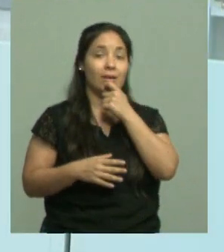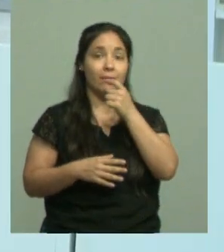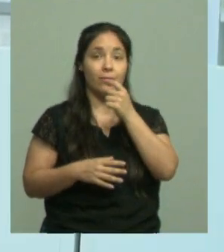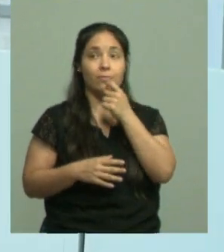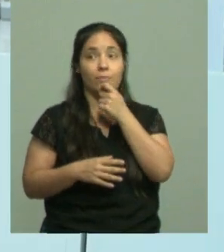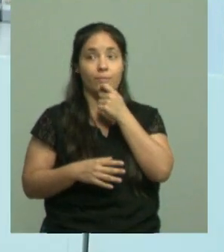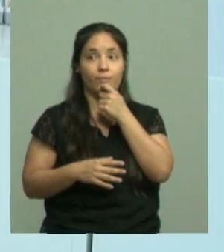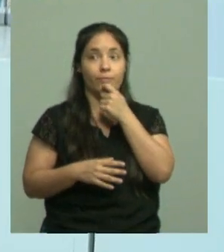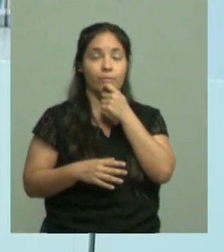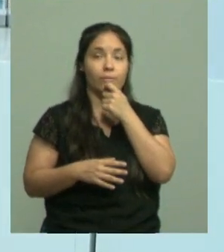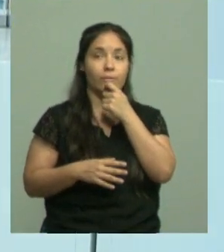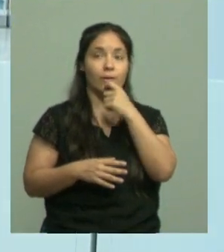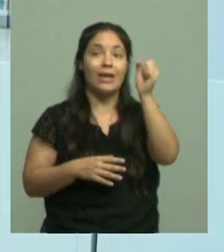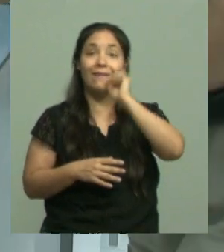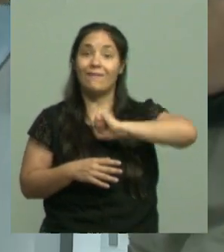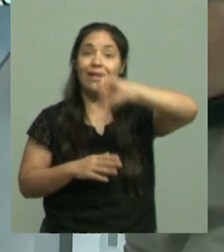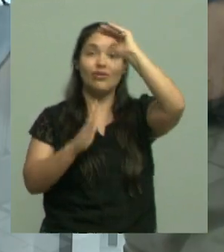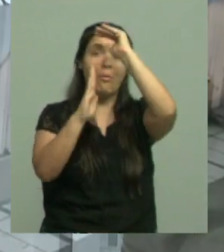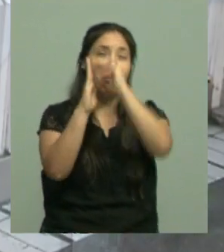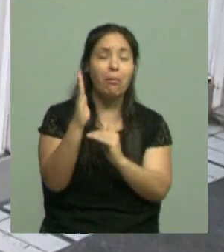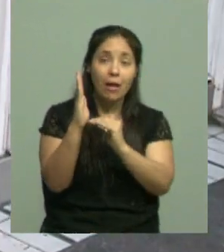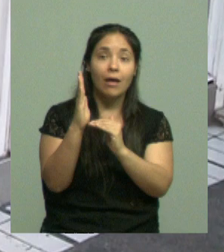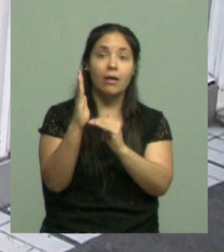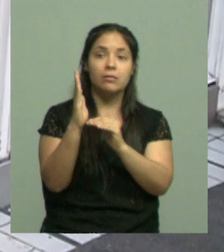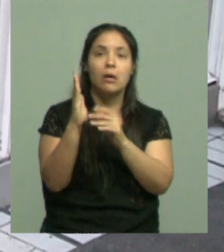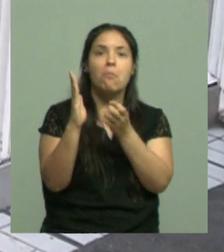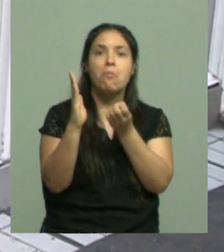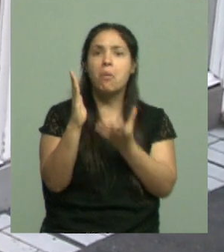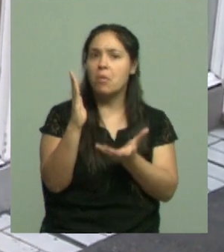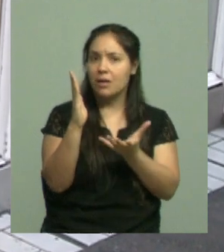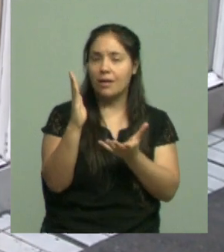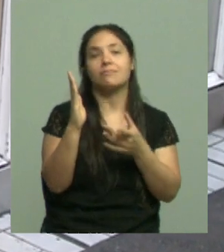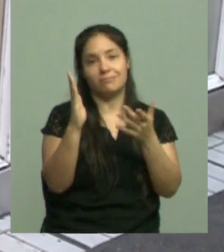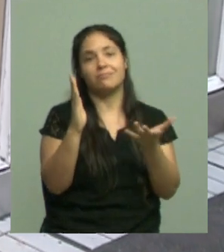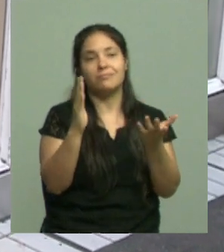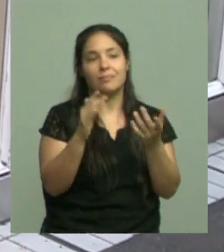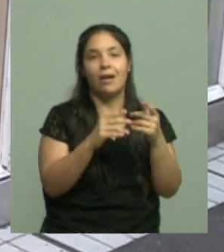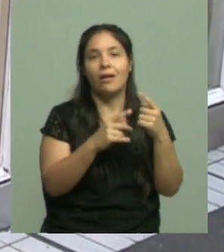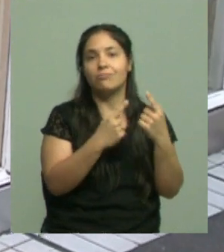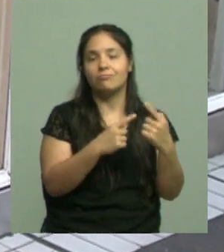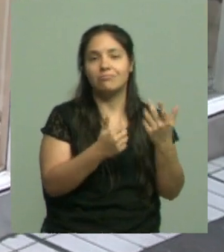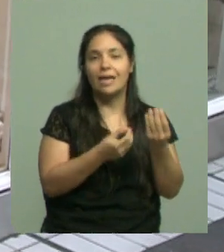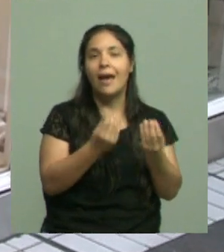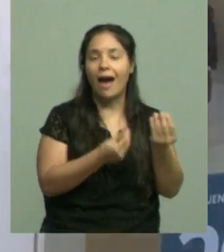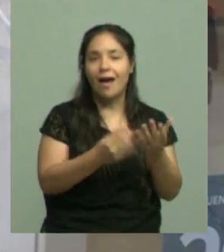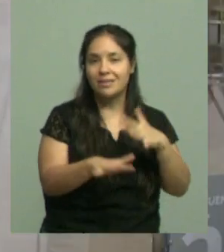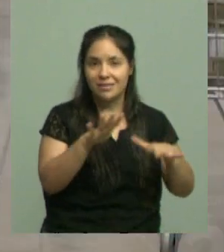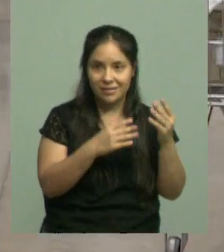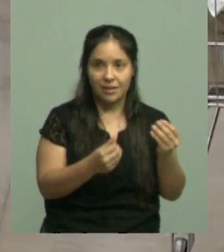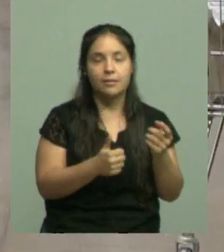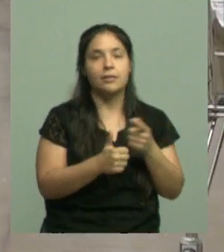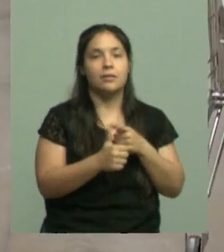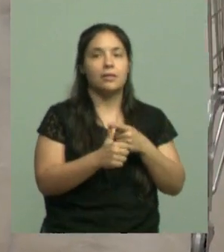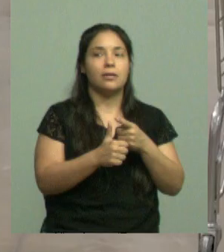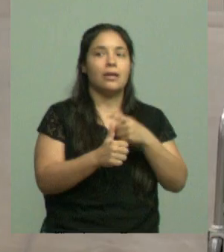desempleo, esta caída de la inflación, ha tenido que recurrir a aumentos muy grandes